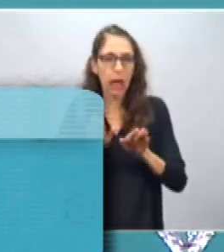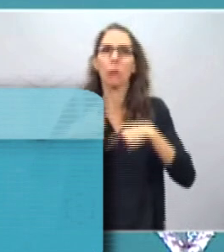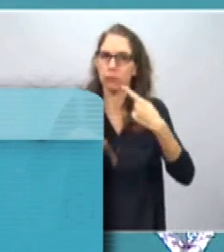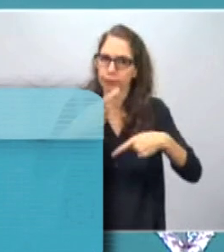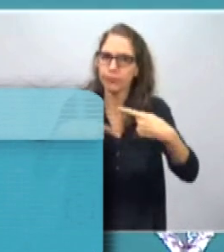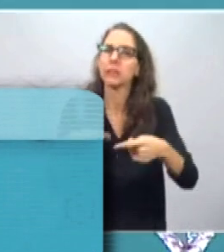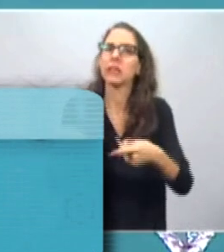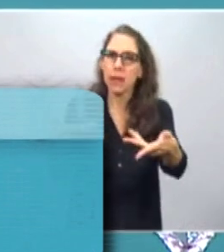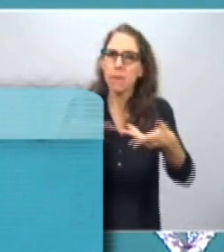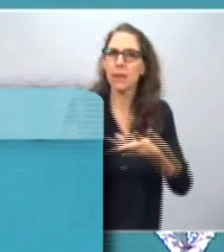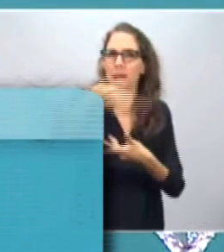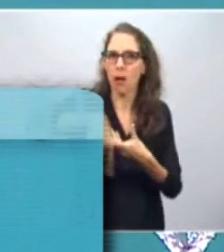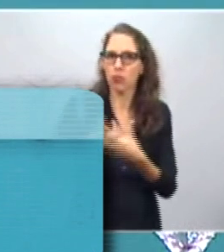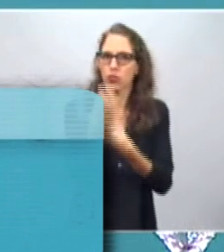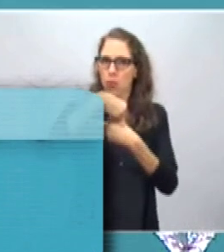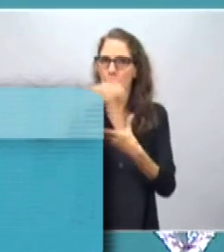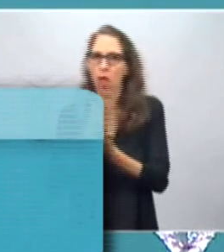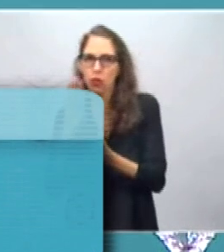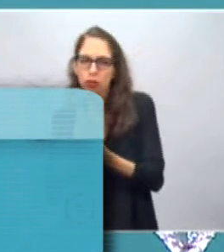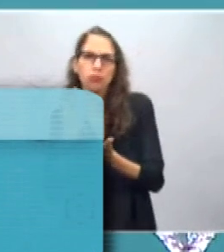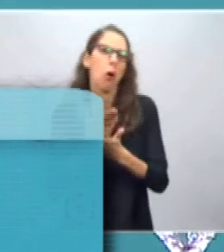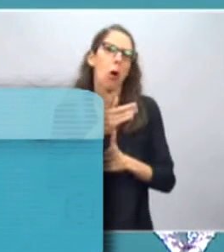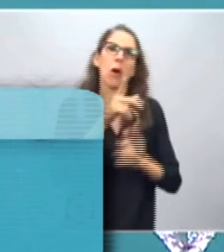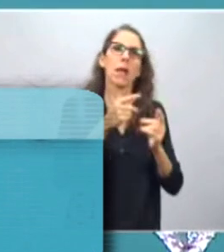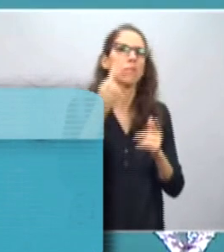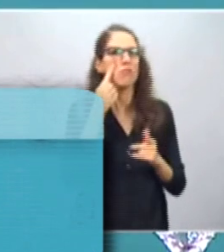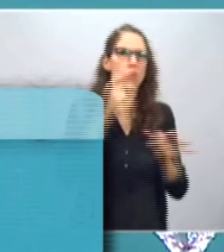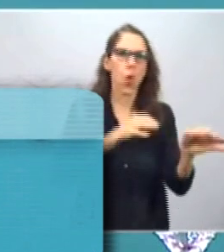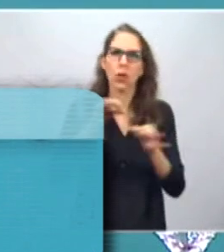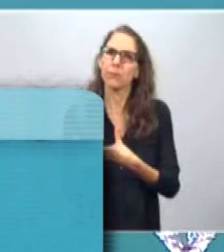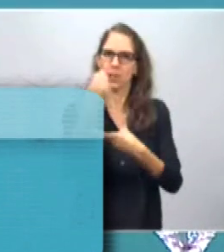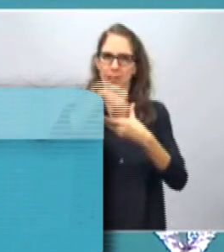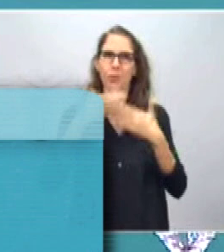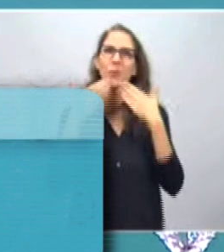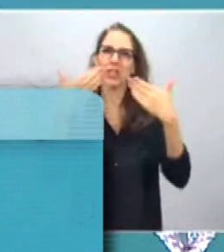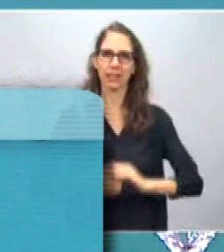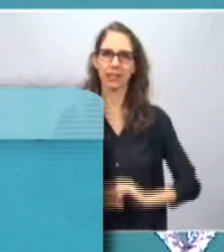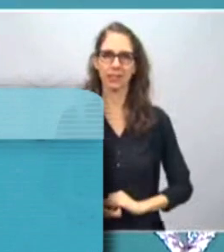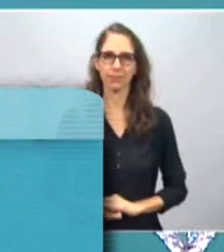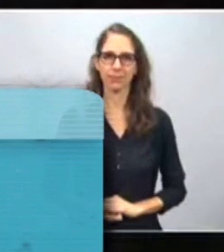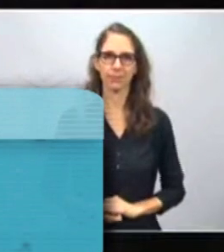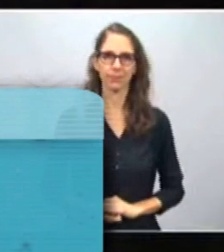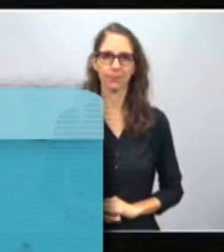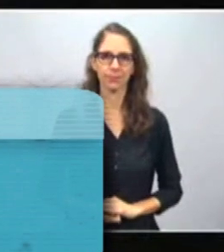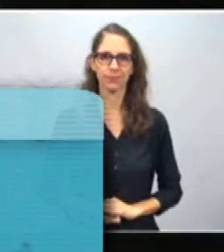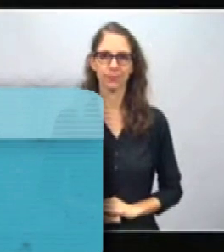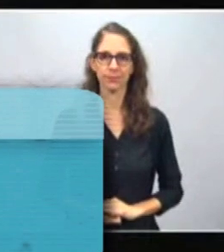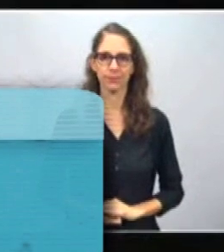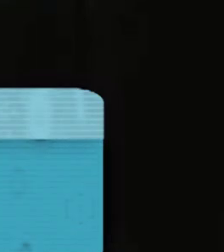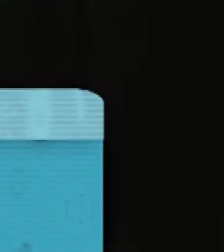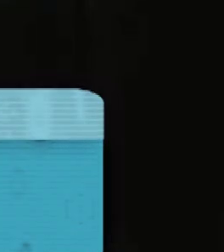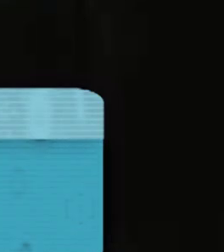tanto invitamos desde ya a productores, pero también a los distintos municipios a sumarse a ellas. Muchísimas gracias. Muchas gracias,